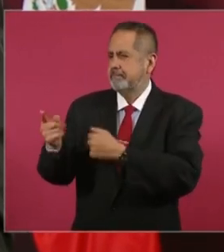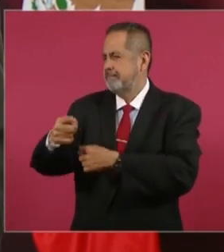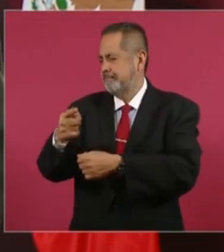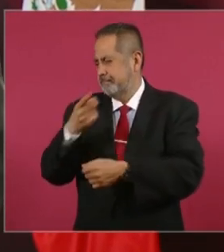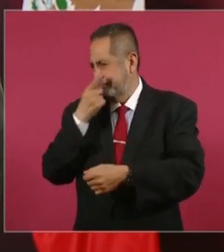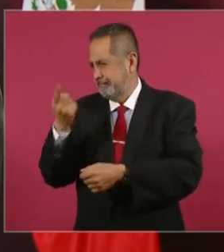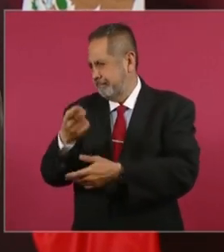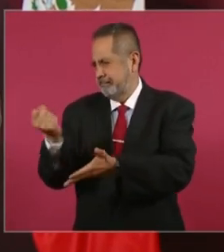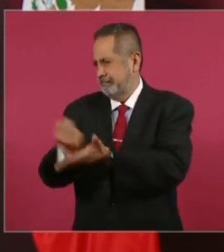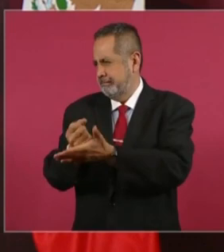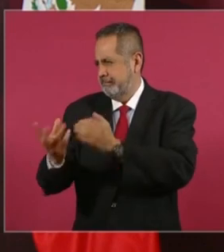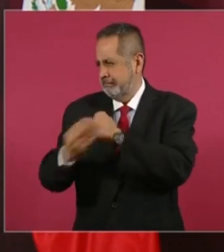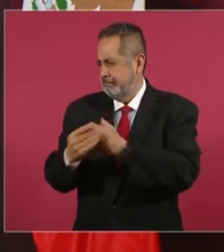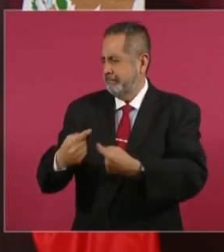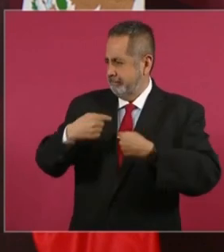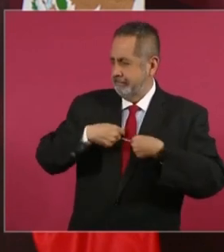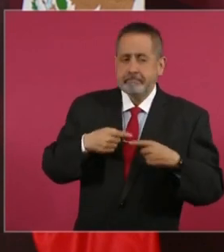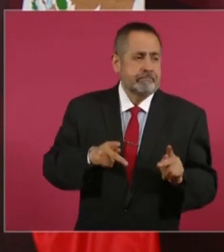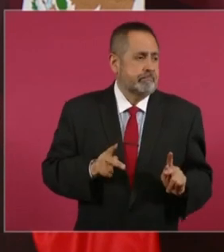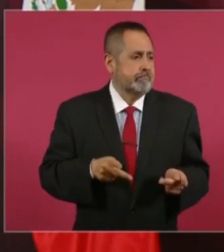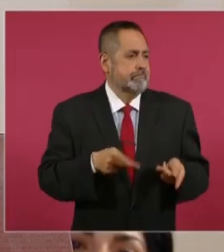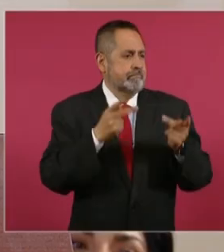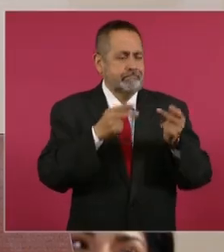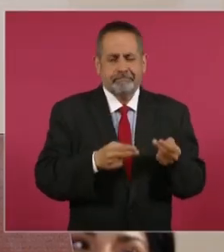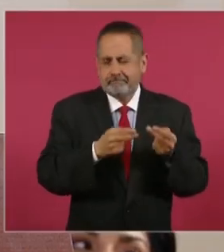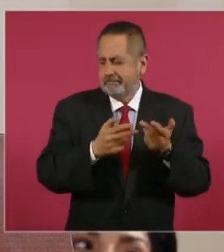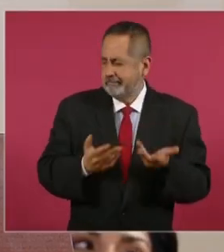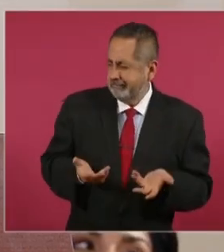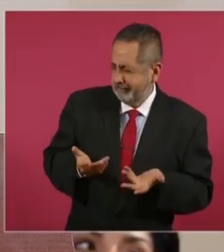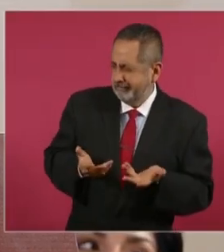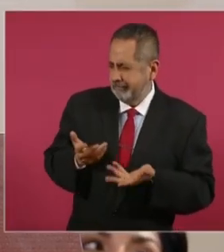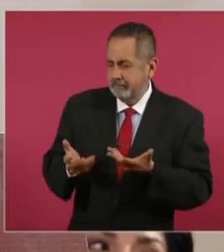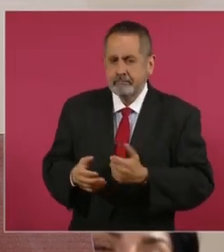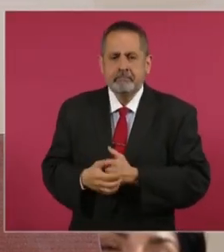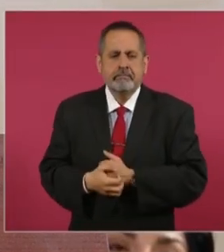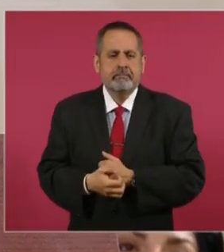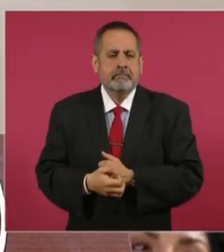o queremos